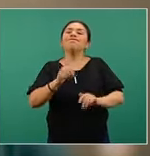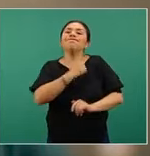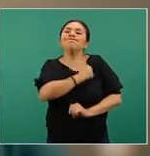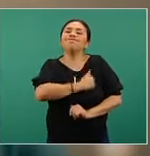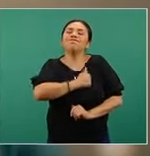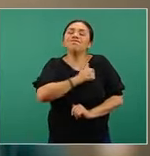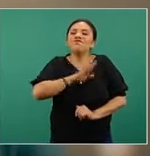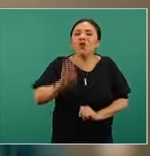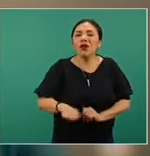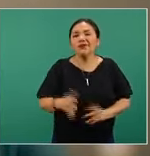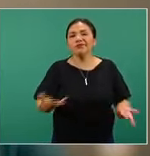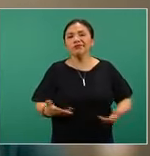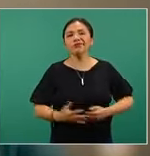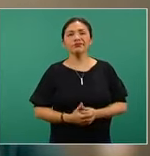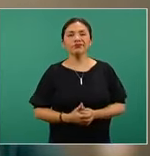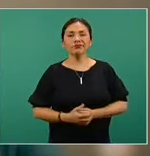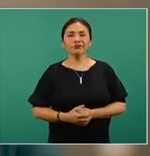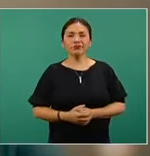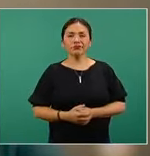a decir